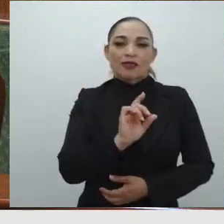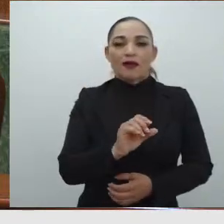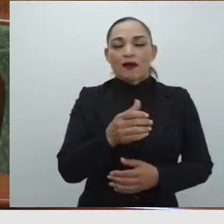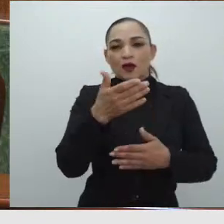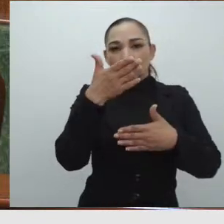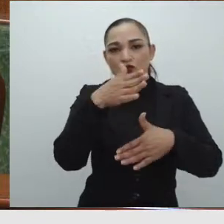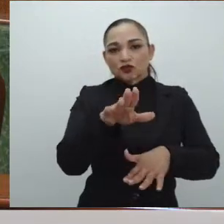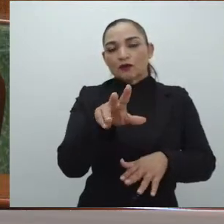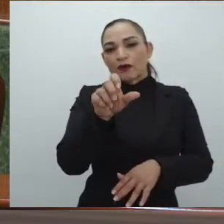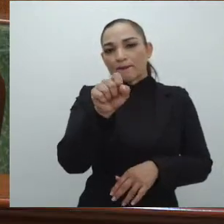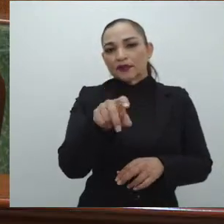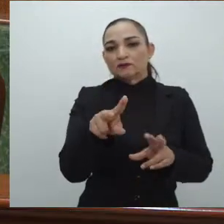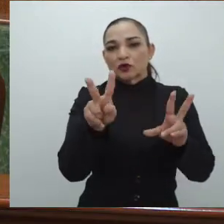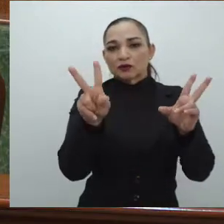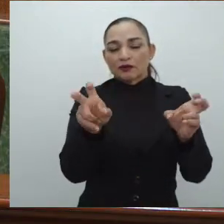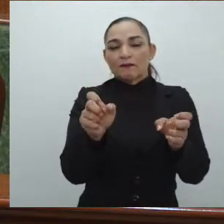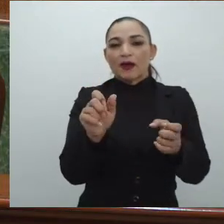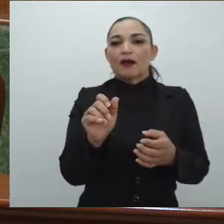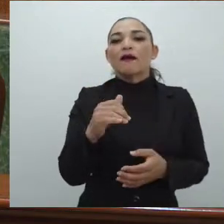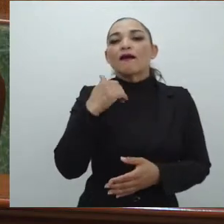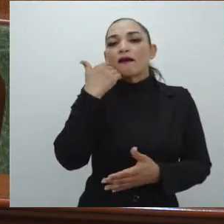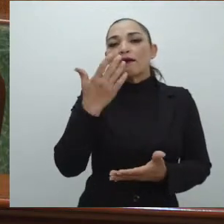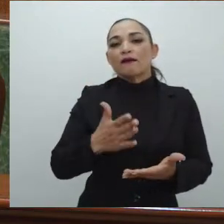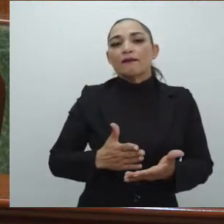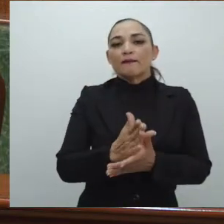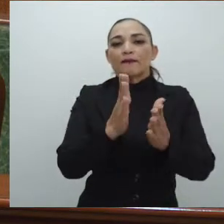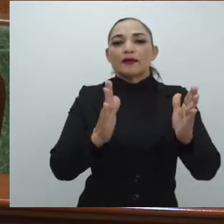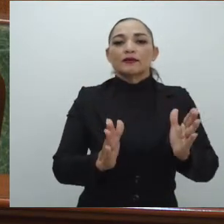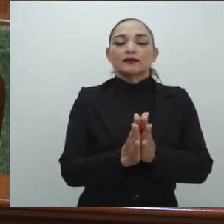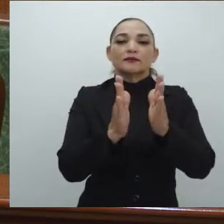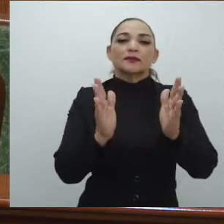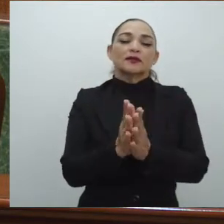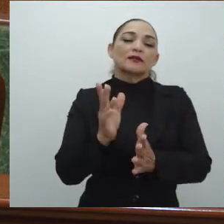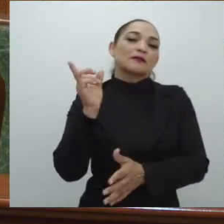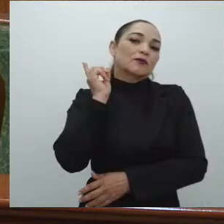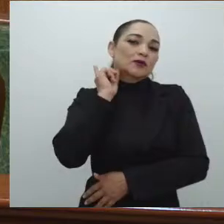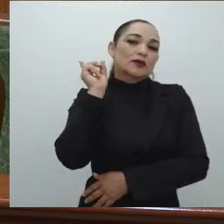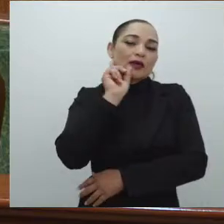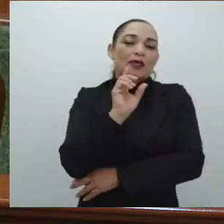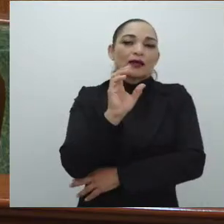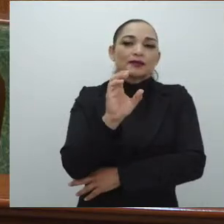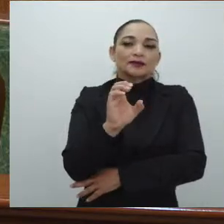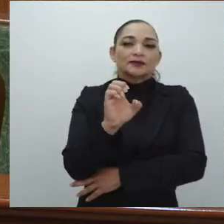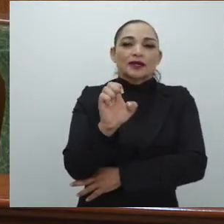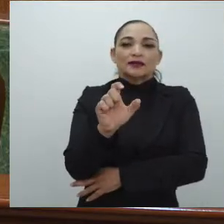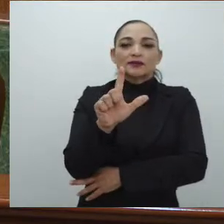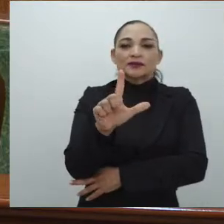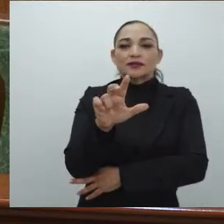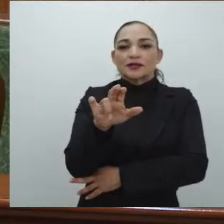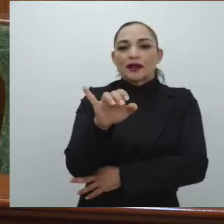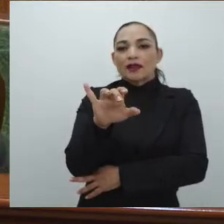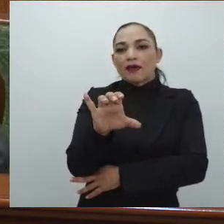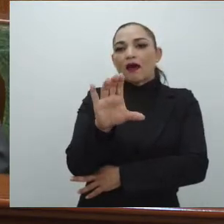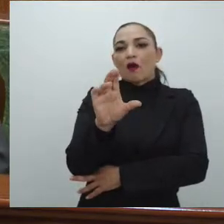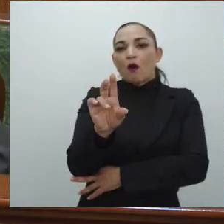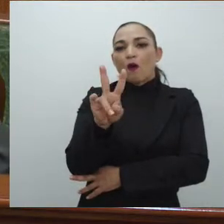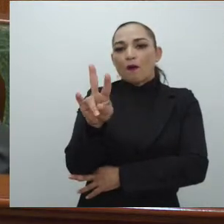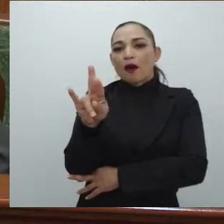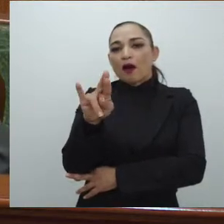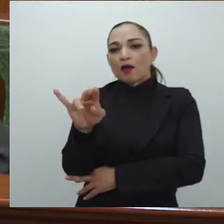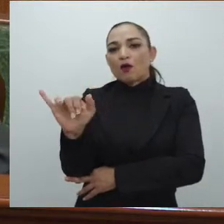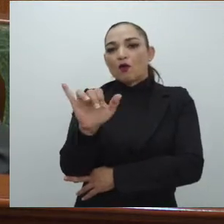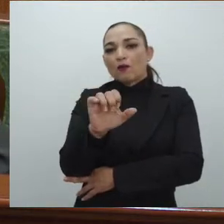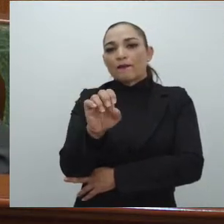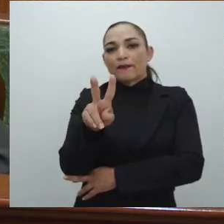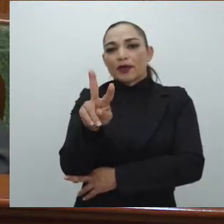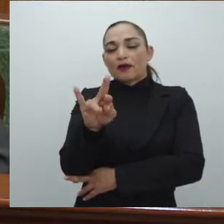ha solicitado el uso de la voz la diputada Cecilia Covarrubias. Adelante, diputada, tiene el uso de la voz.